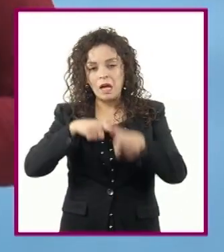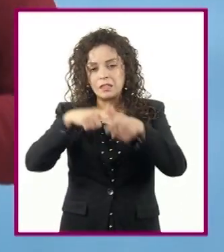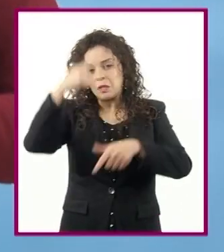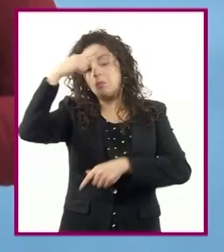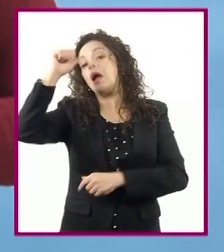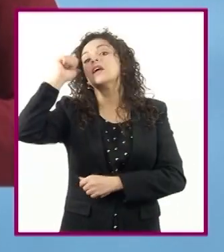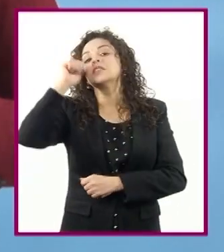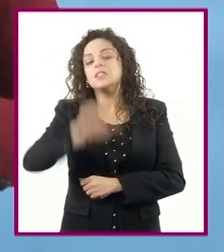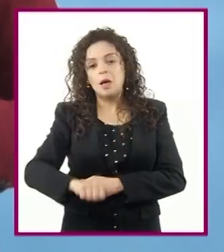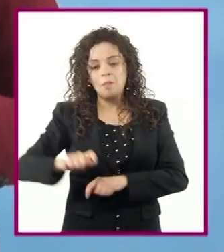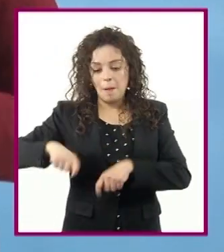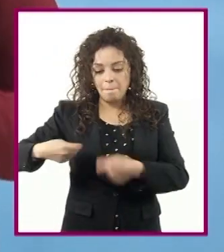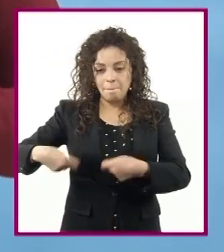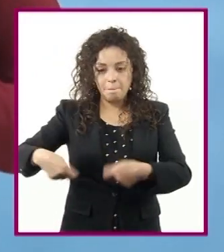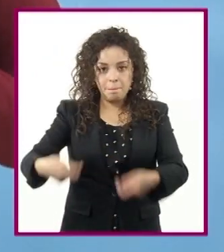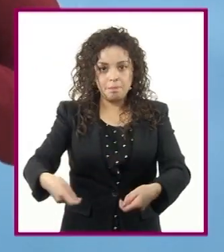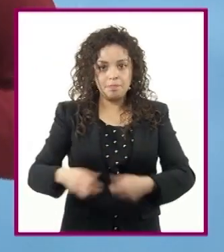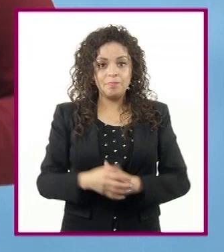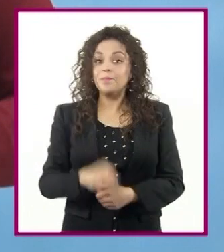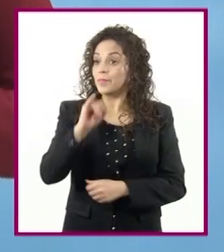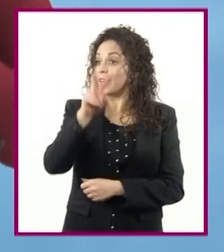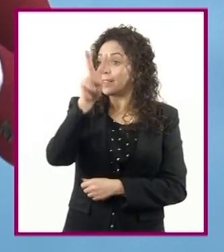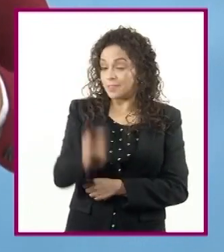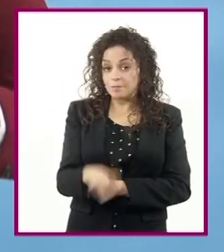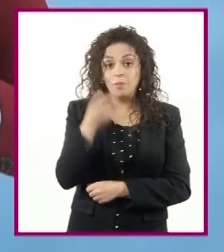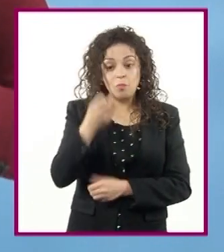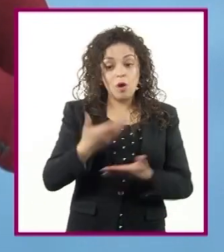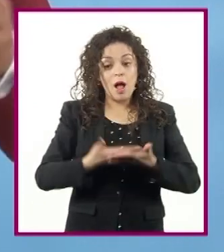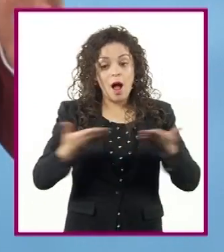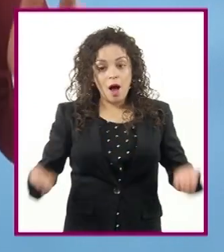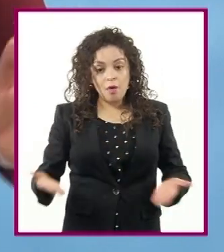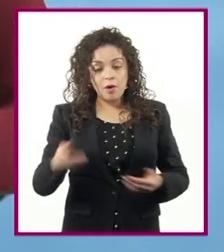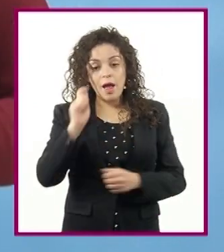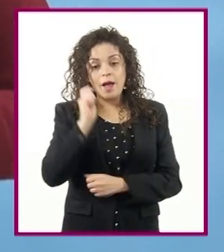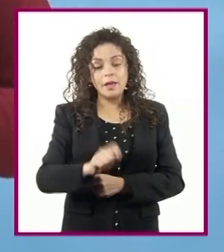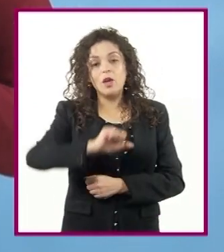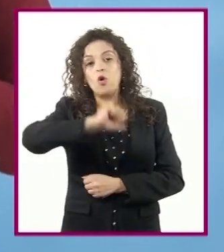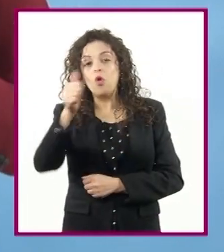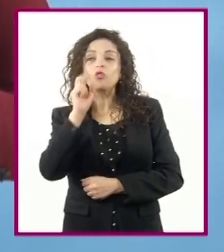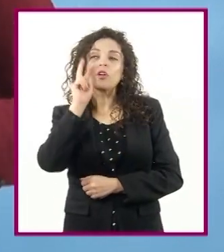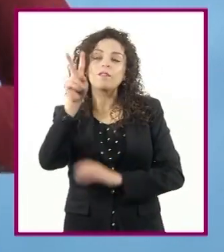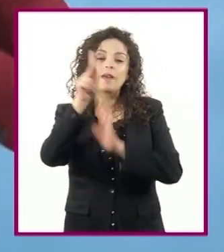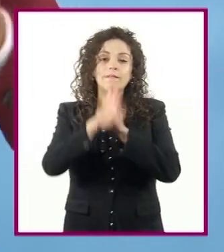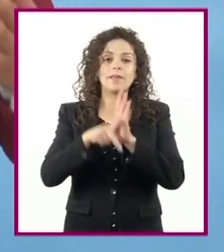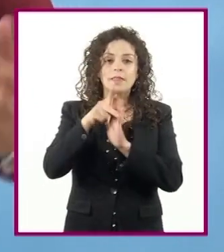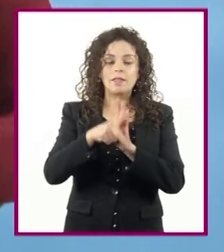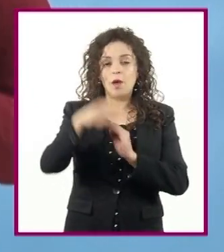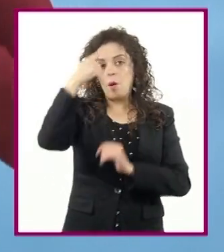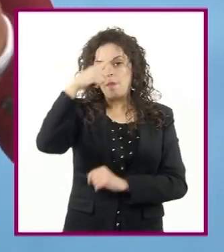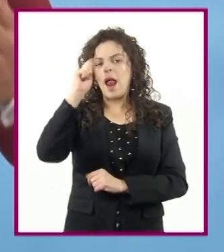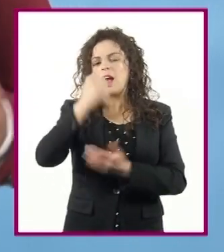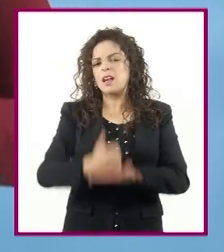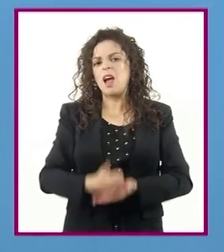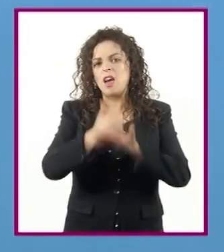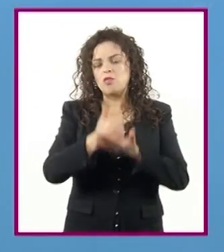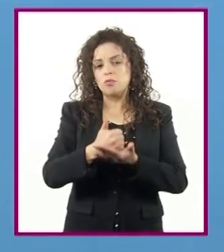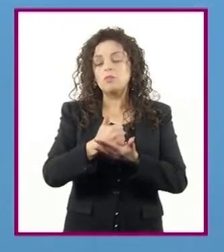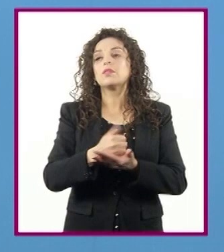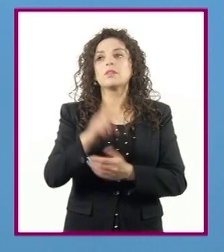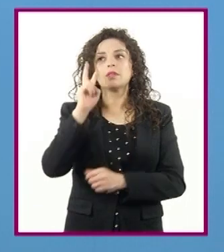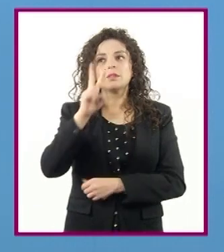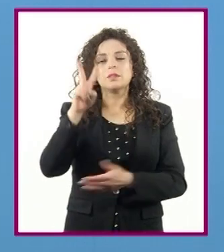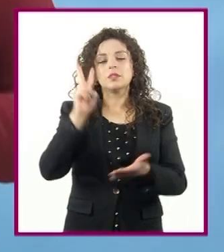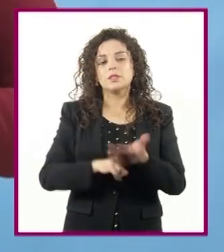dicho, Nadia. Es por ello que ahora vamos con otro video que nos ayudará a reflexionar y valorar